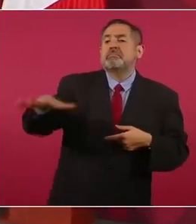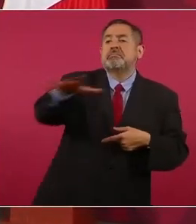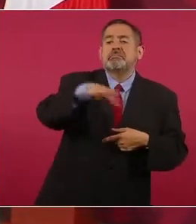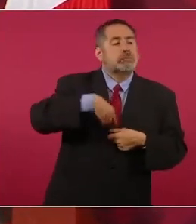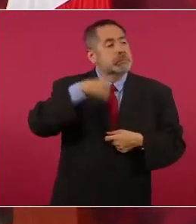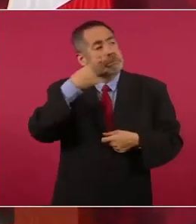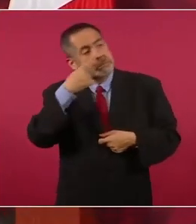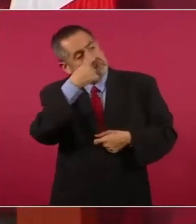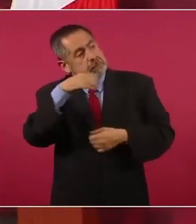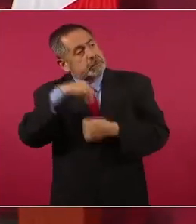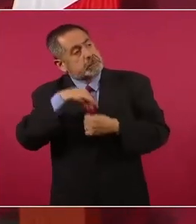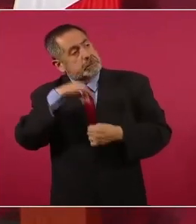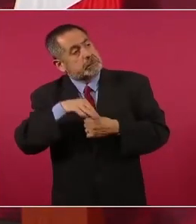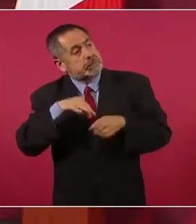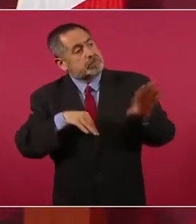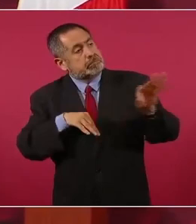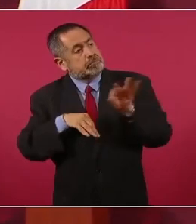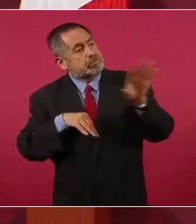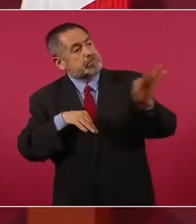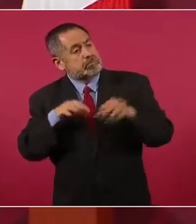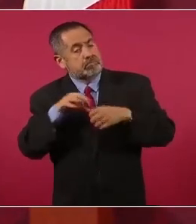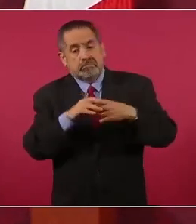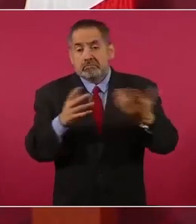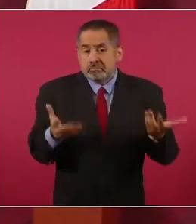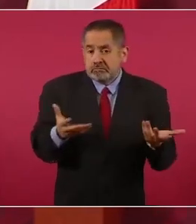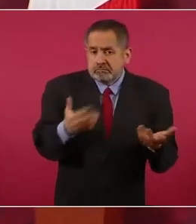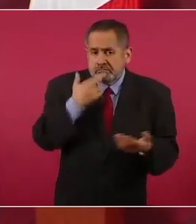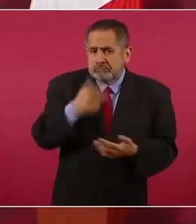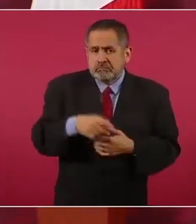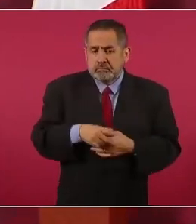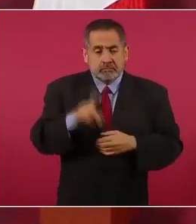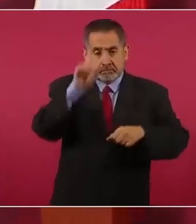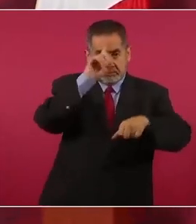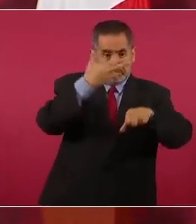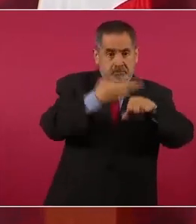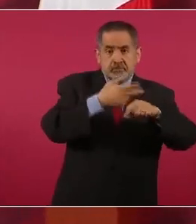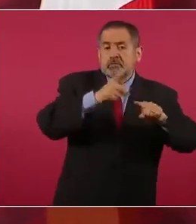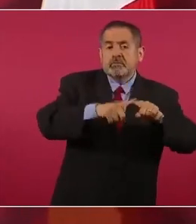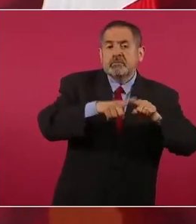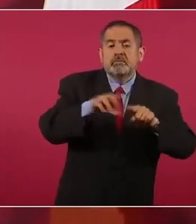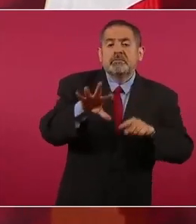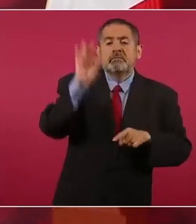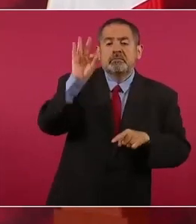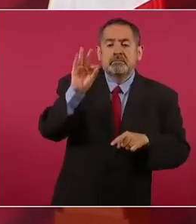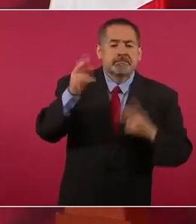Eso es lo que estamos planteando, que los consejeros los elige el pueblo,